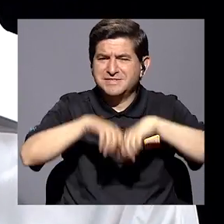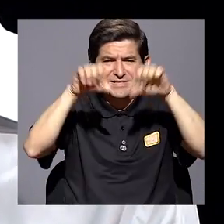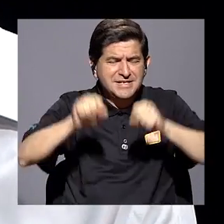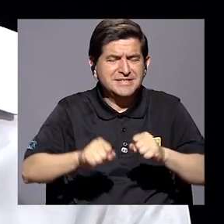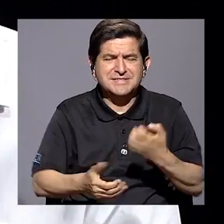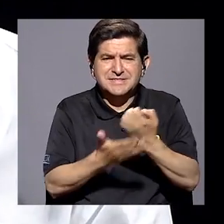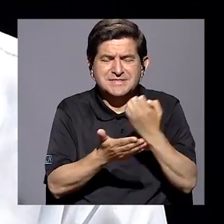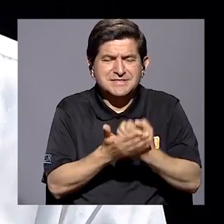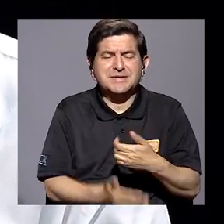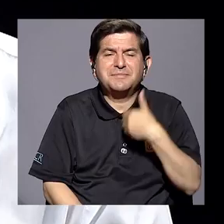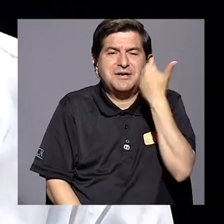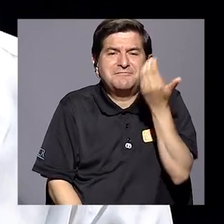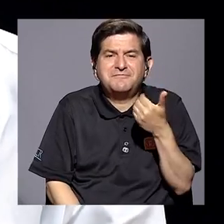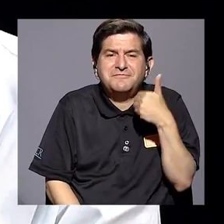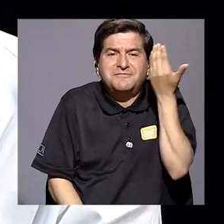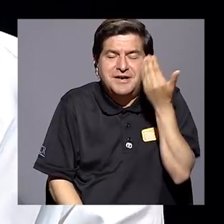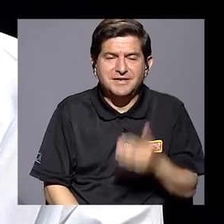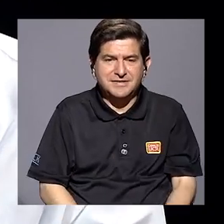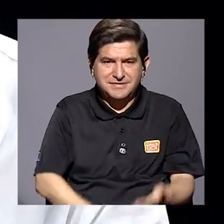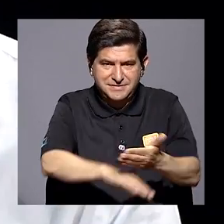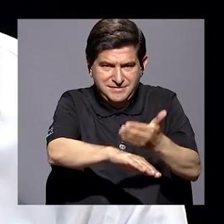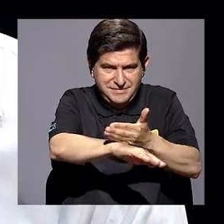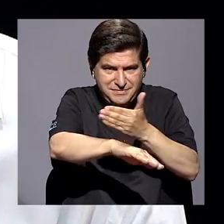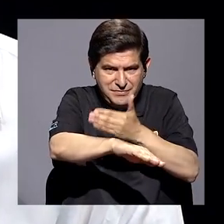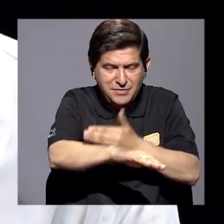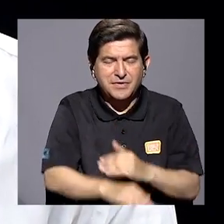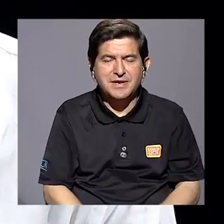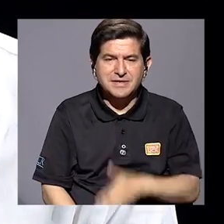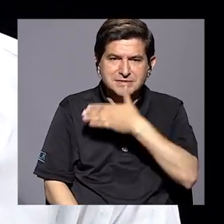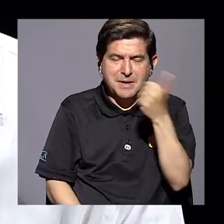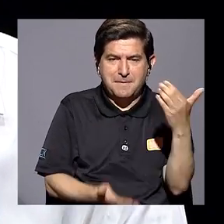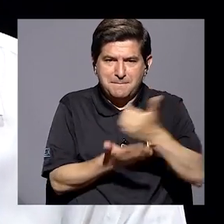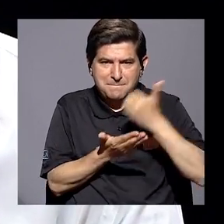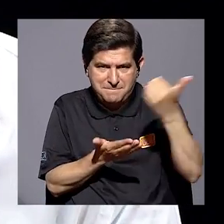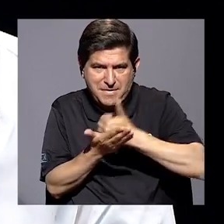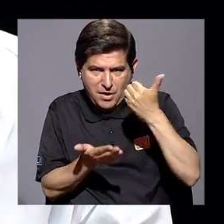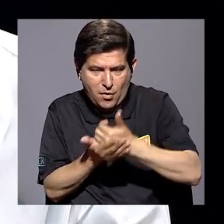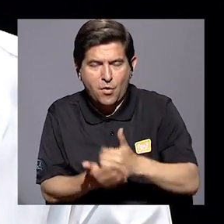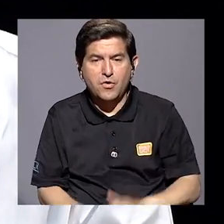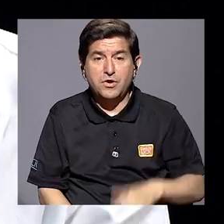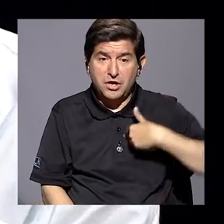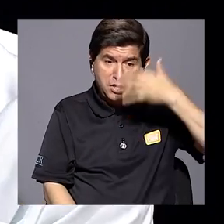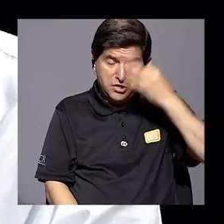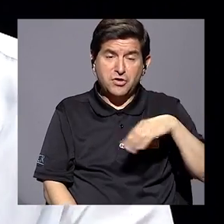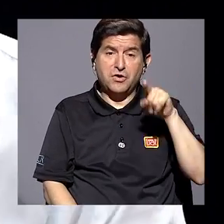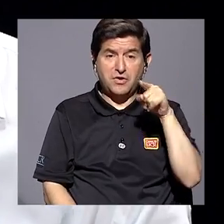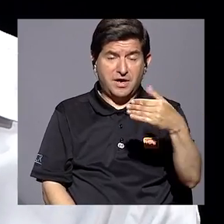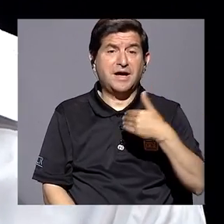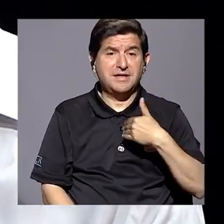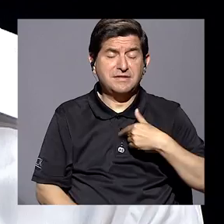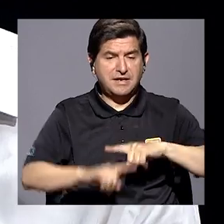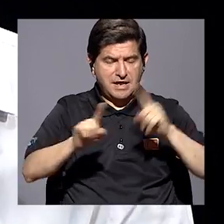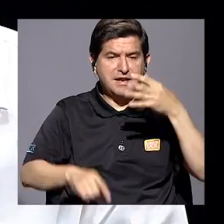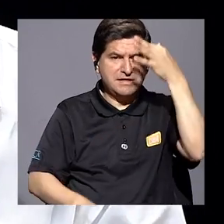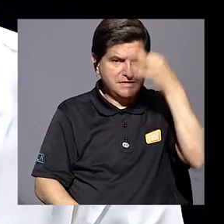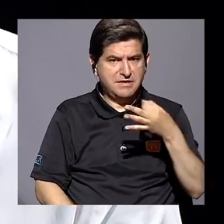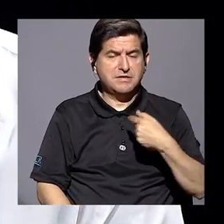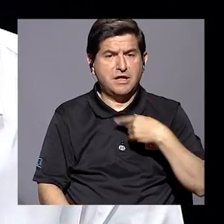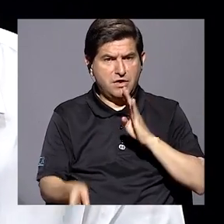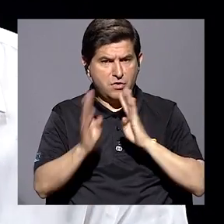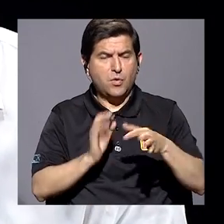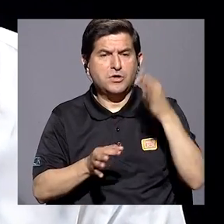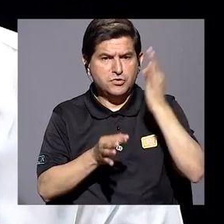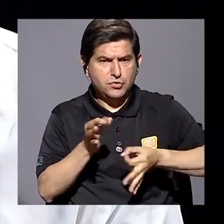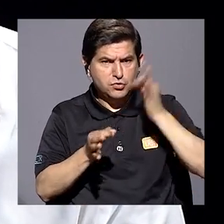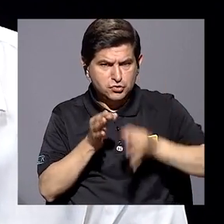un sistema fiscal que facilite mejorar la recaudación y en ese sentido creo que ahí sí tenemos diferencias importantes sobre